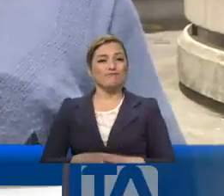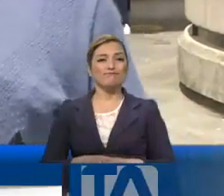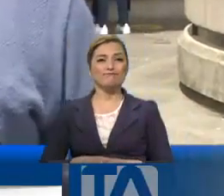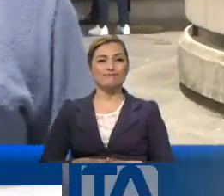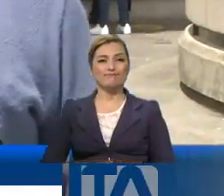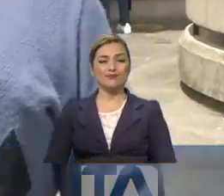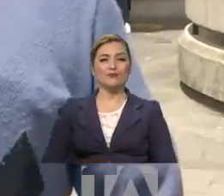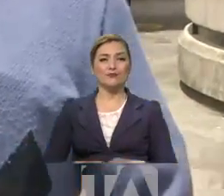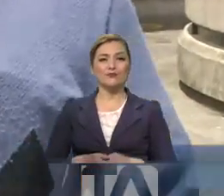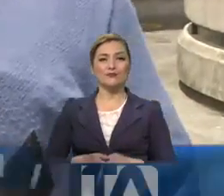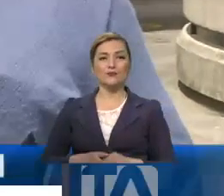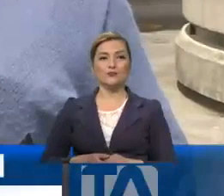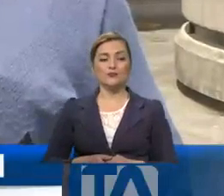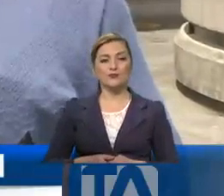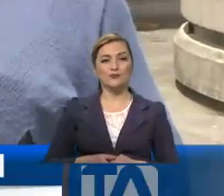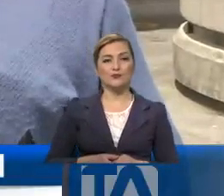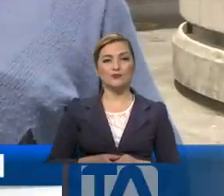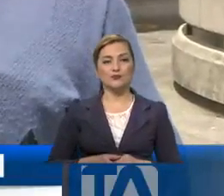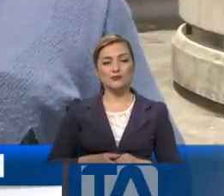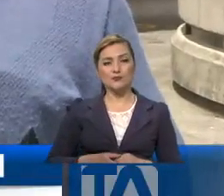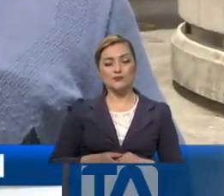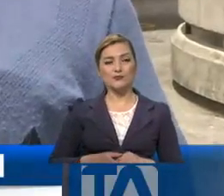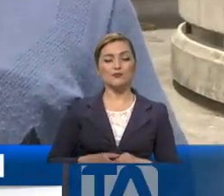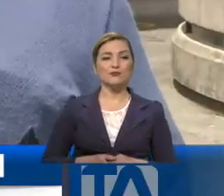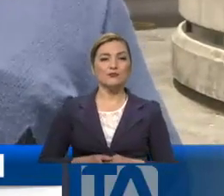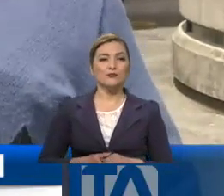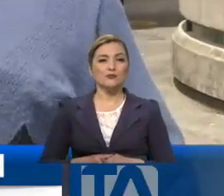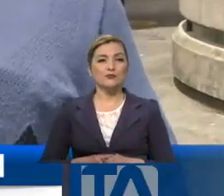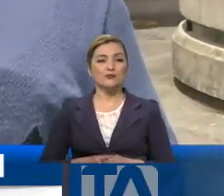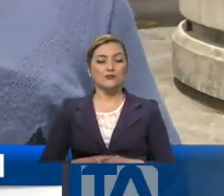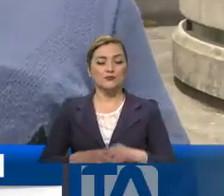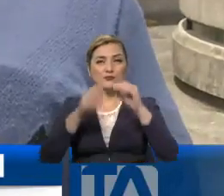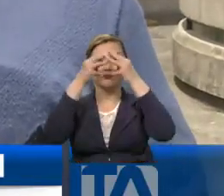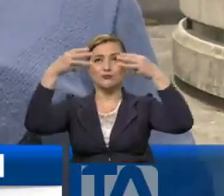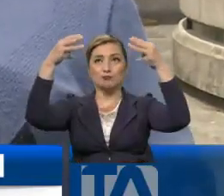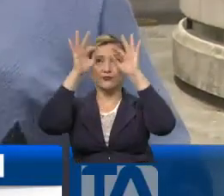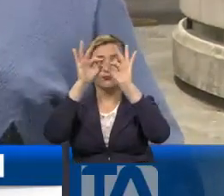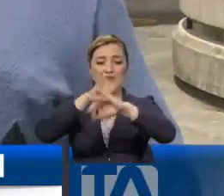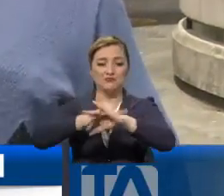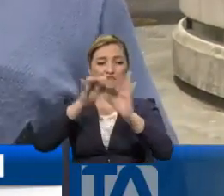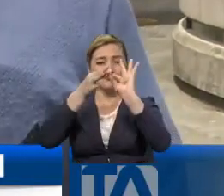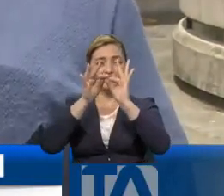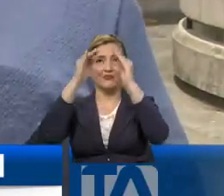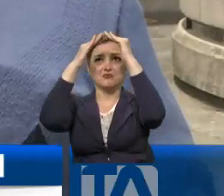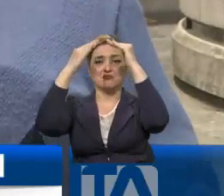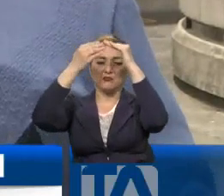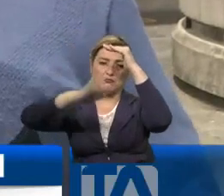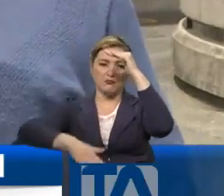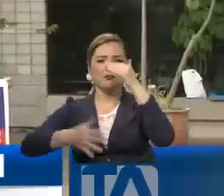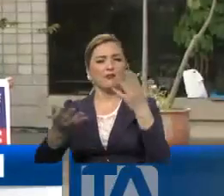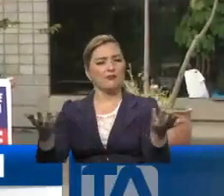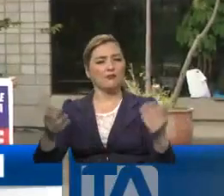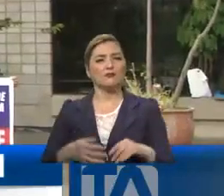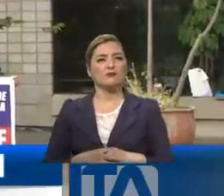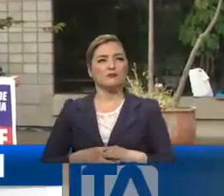padres en cuestiones de mantenimiento de baterías sanitarias, cableados eléctricos, el techo que muchas veces se